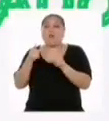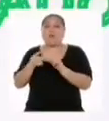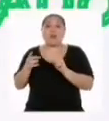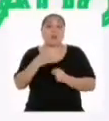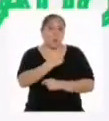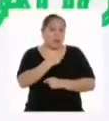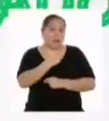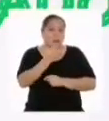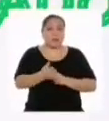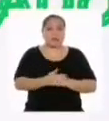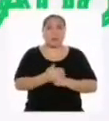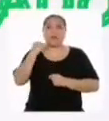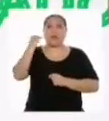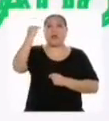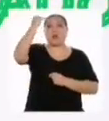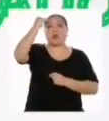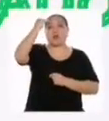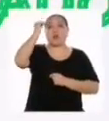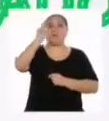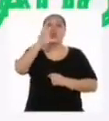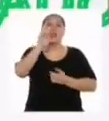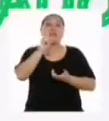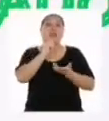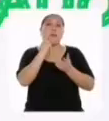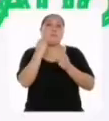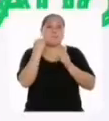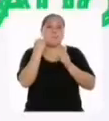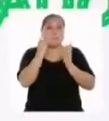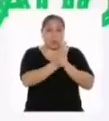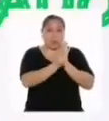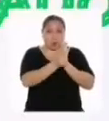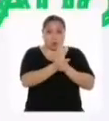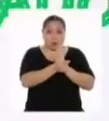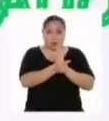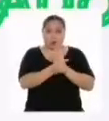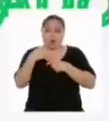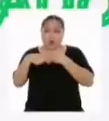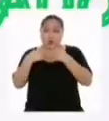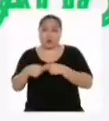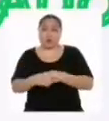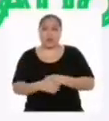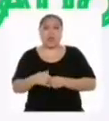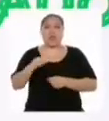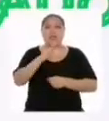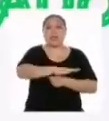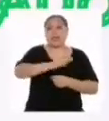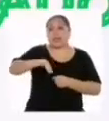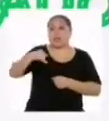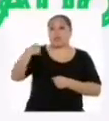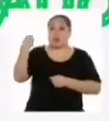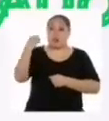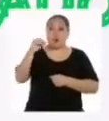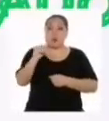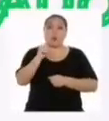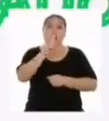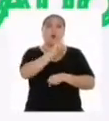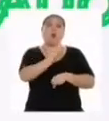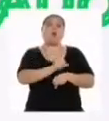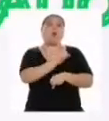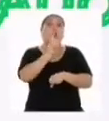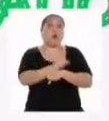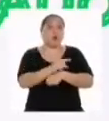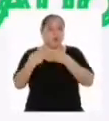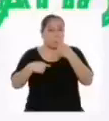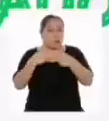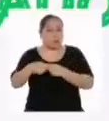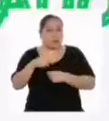edades. En adultos media hora diaria y en niños, adolescentes y jóvenes 1 hora diaria. Además indican